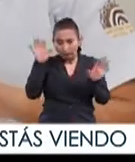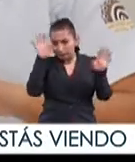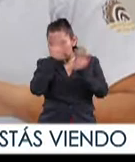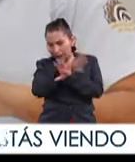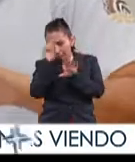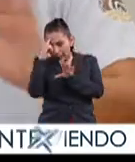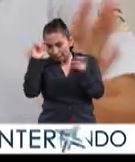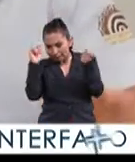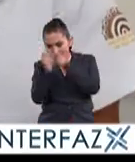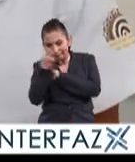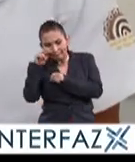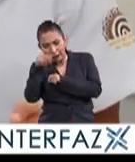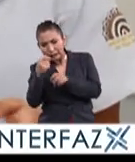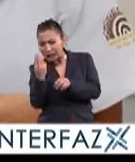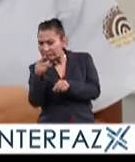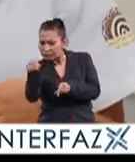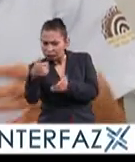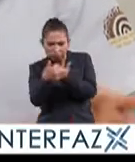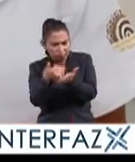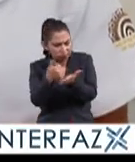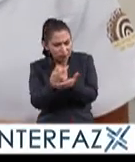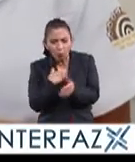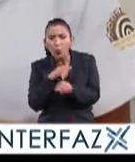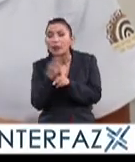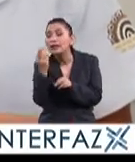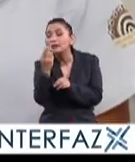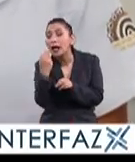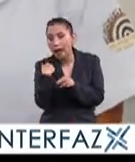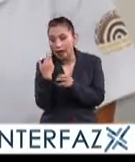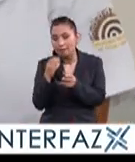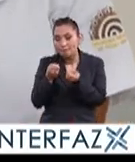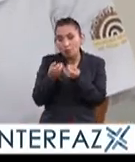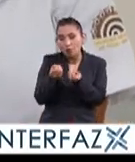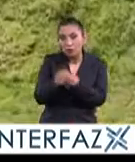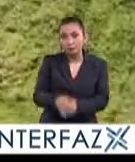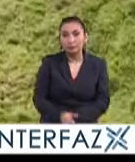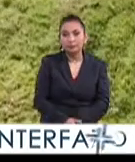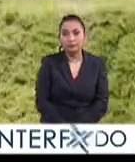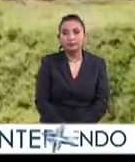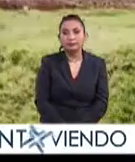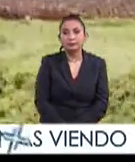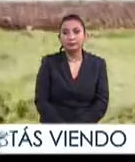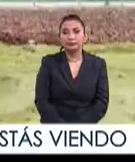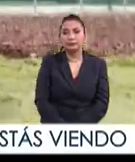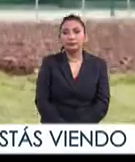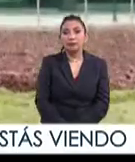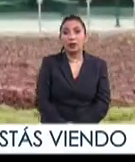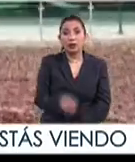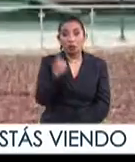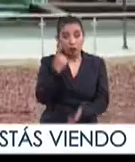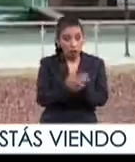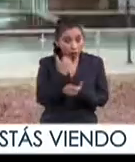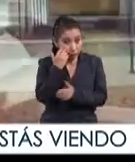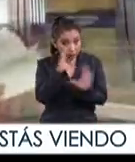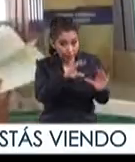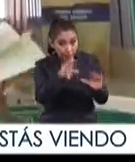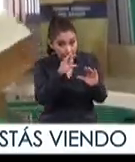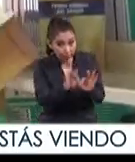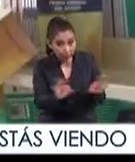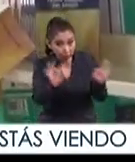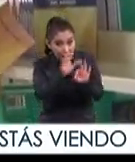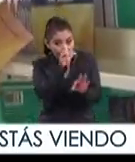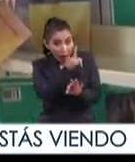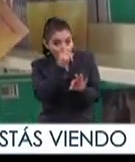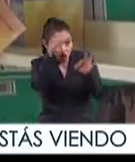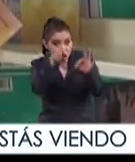de satisfacer las necesidades que en este caso las personas requieren. No solo se busca enseñar la importancia de las